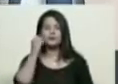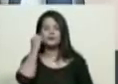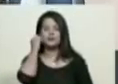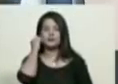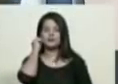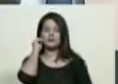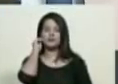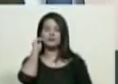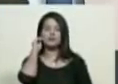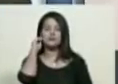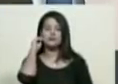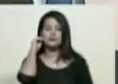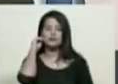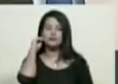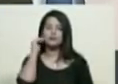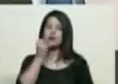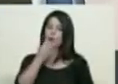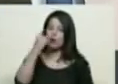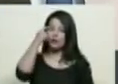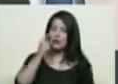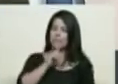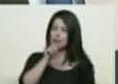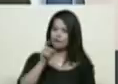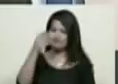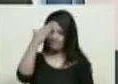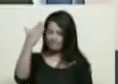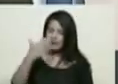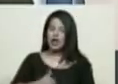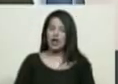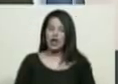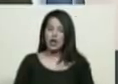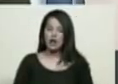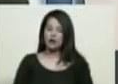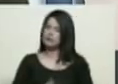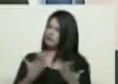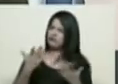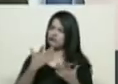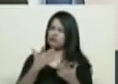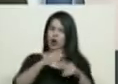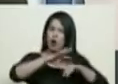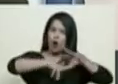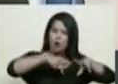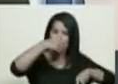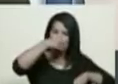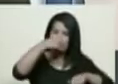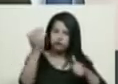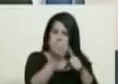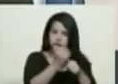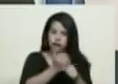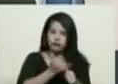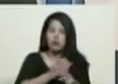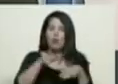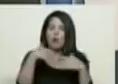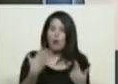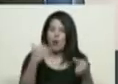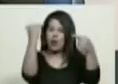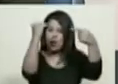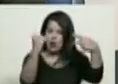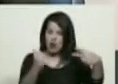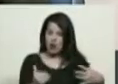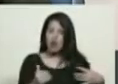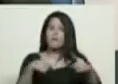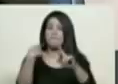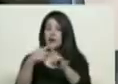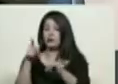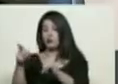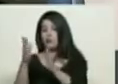hola buenos días fiscal quisiera conocer que otros casos en materia de corrupción está llevando a cabo el ministerio público y por otra parte